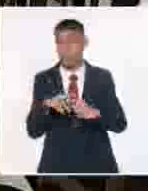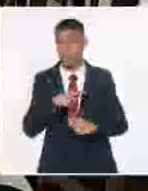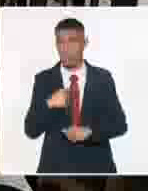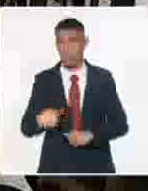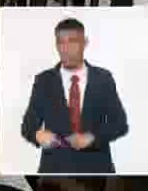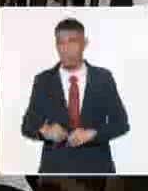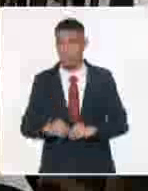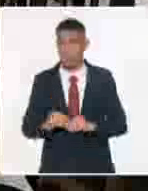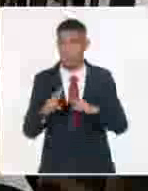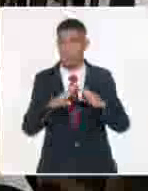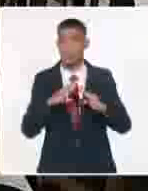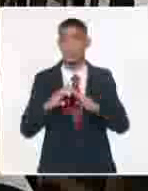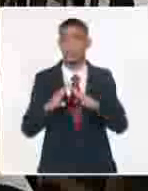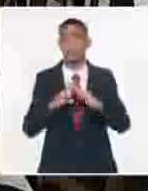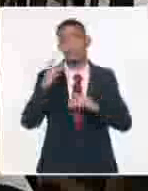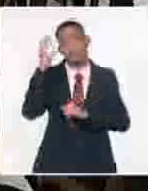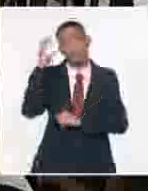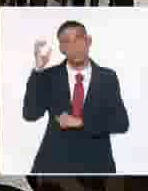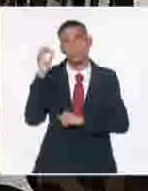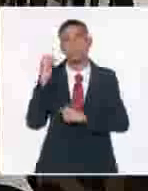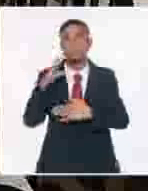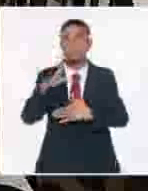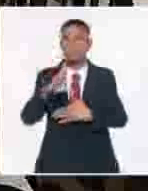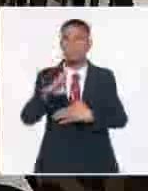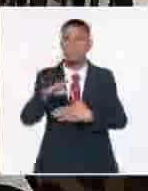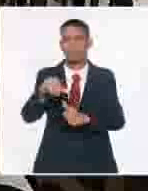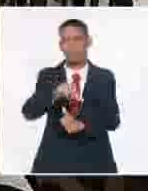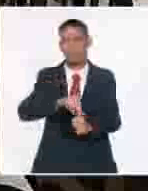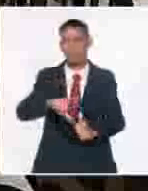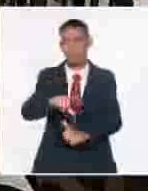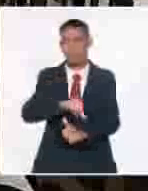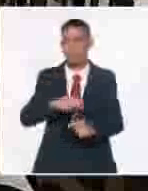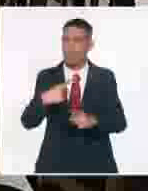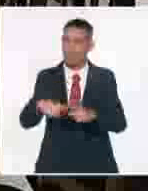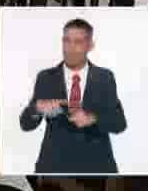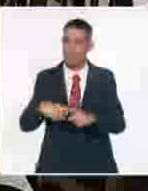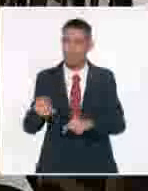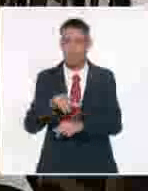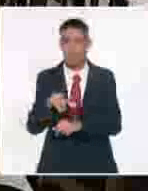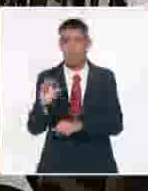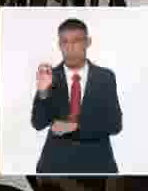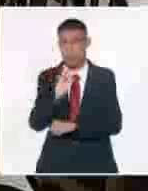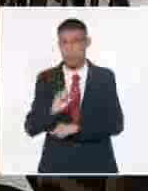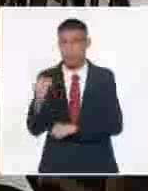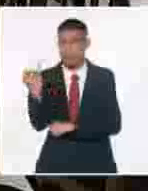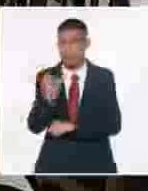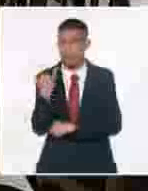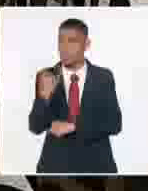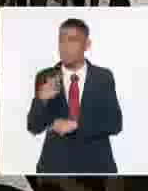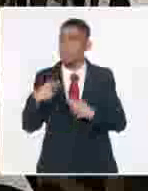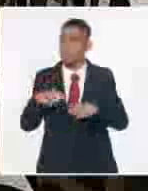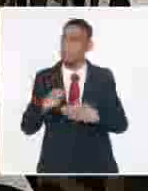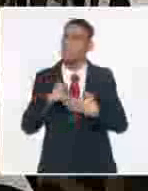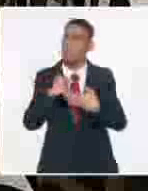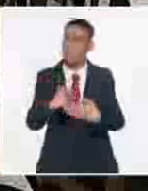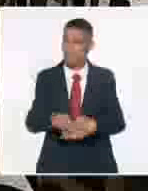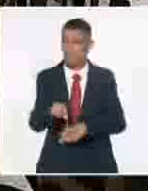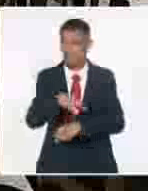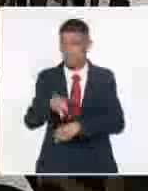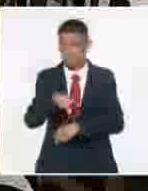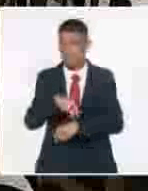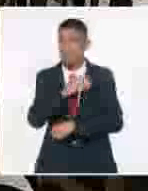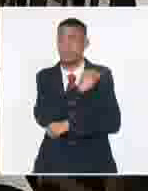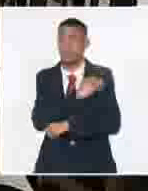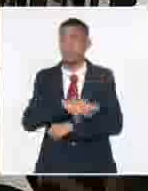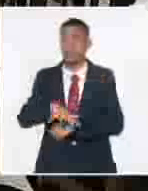de Estados Latinoamericanos y Caribeños, entre otros, a desempeñar un papel activo para que